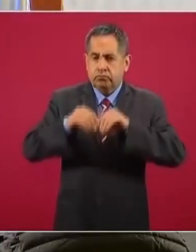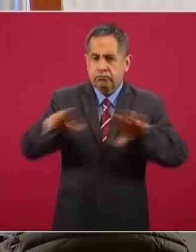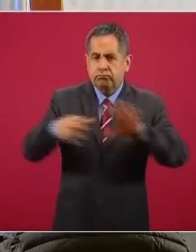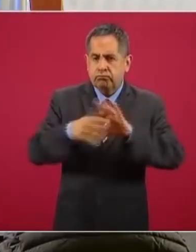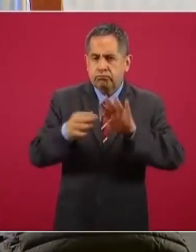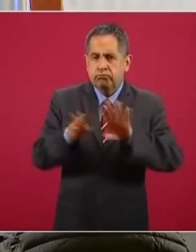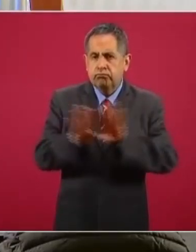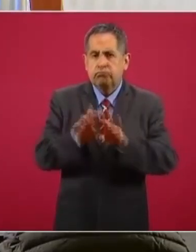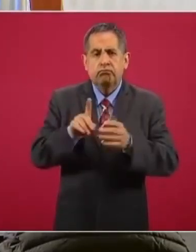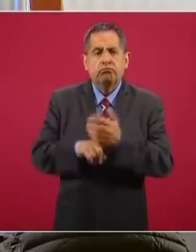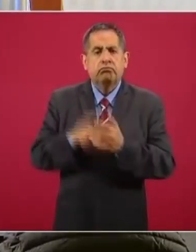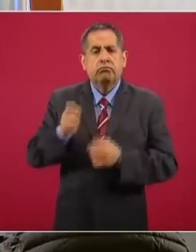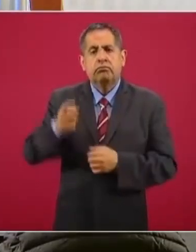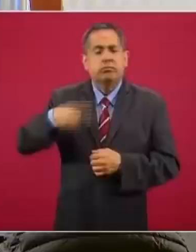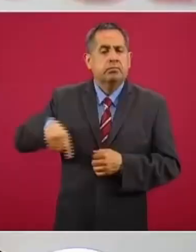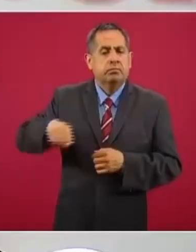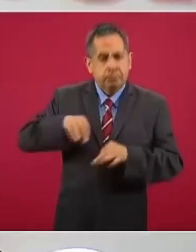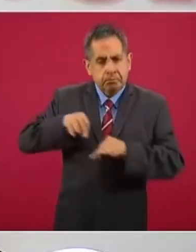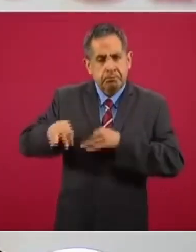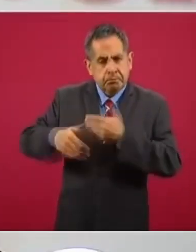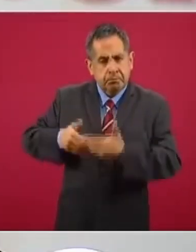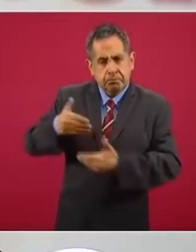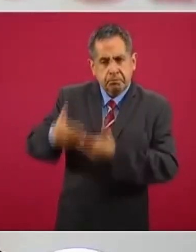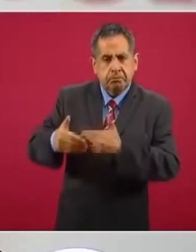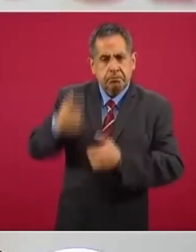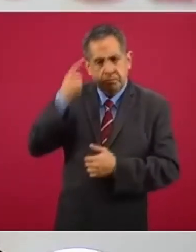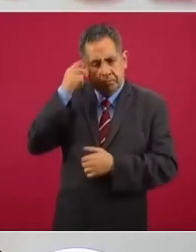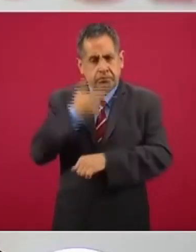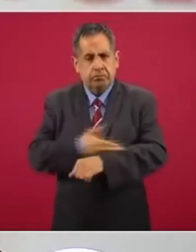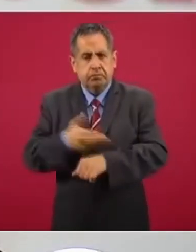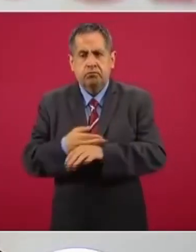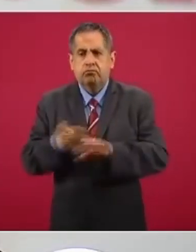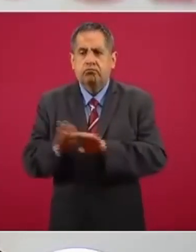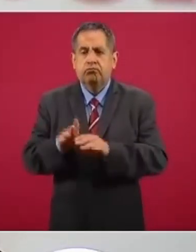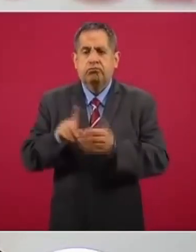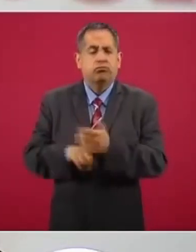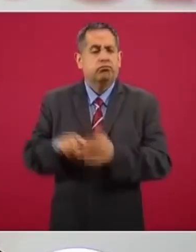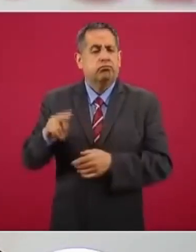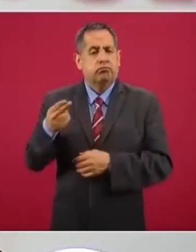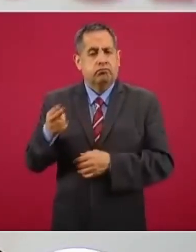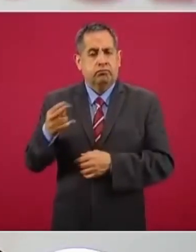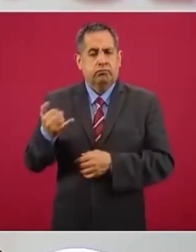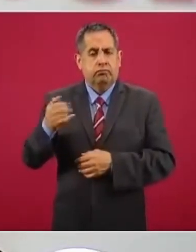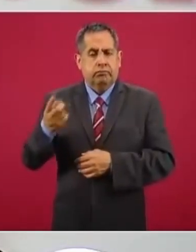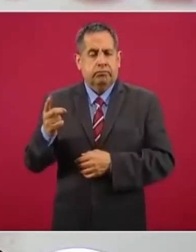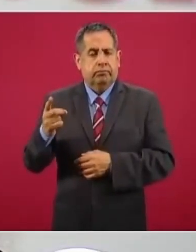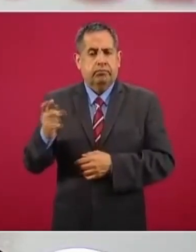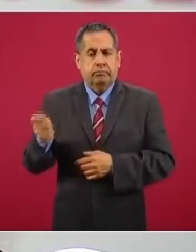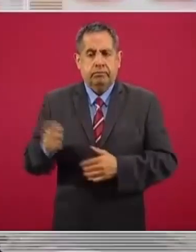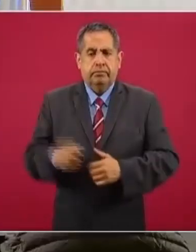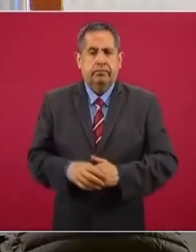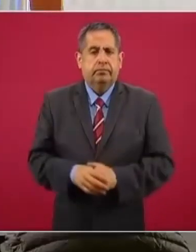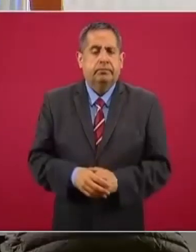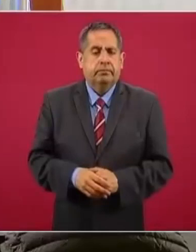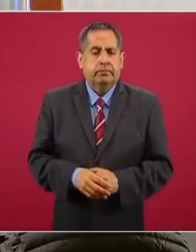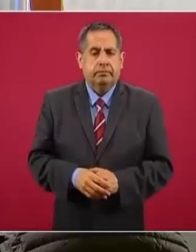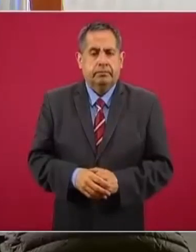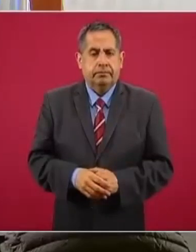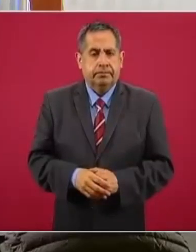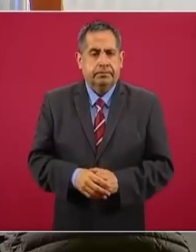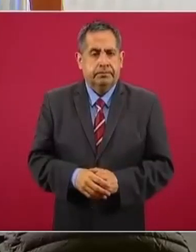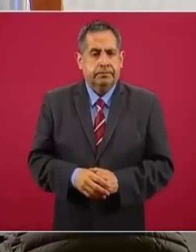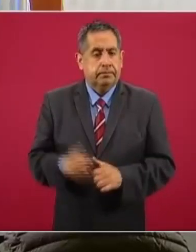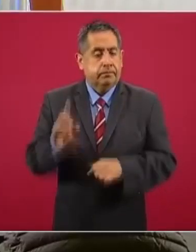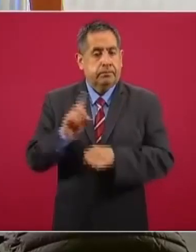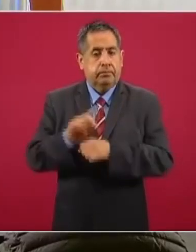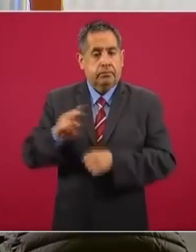a, estamos trabajando ya en este operativo para los meses de noviembre y diciembre. Adelante. El día